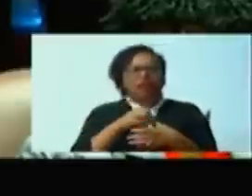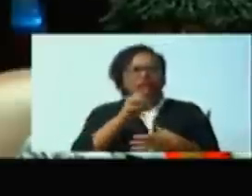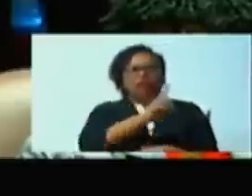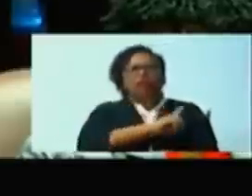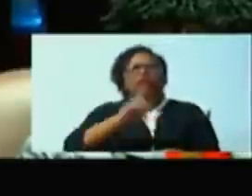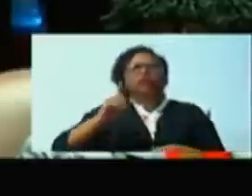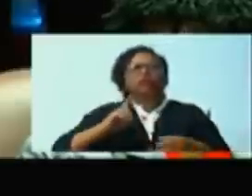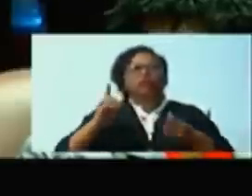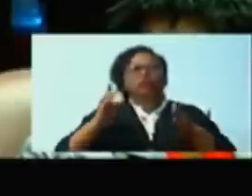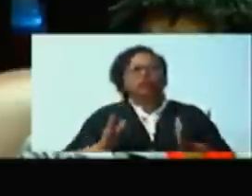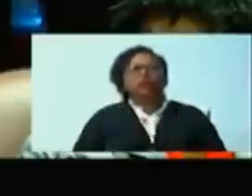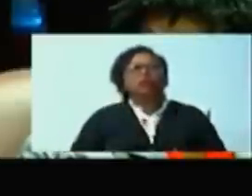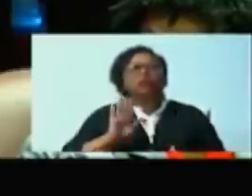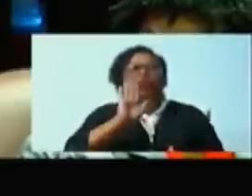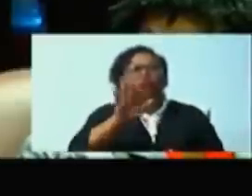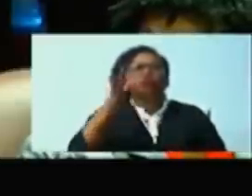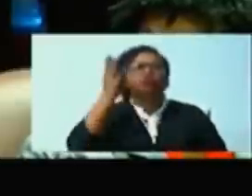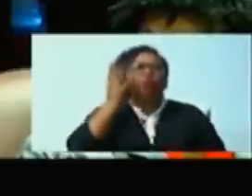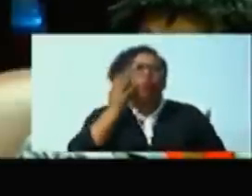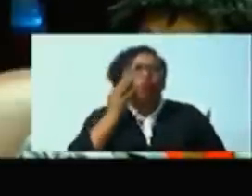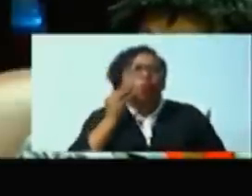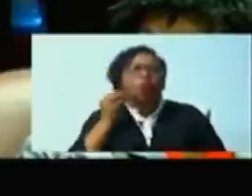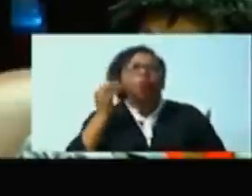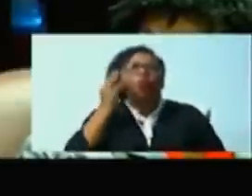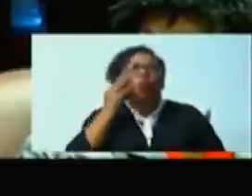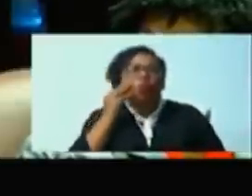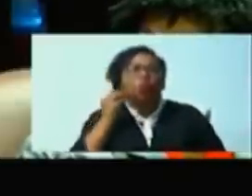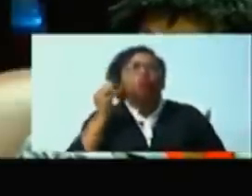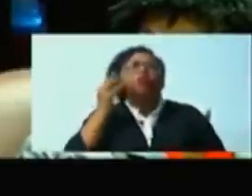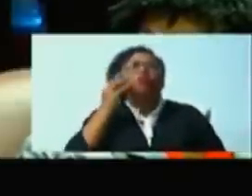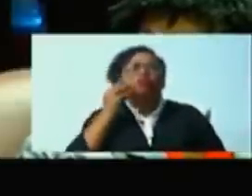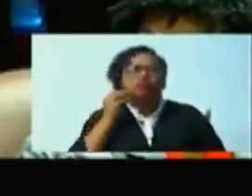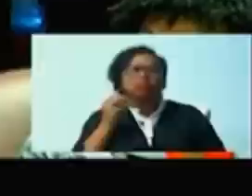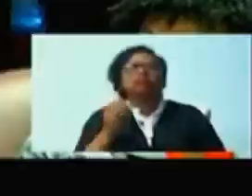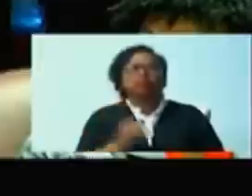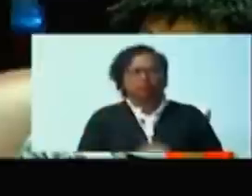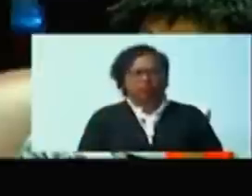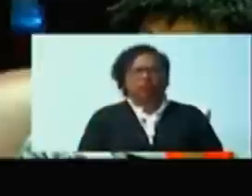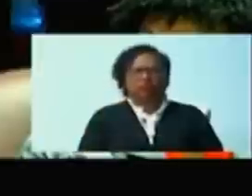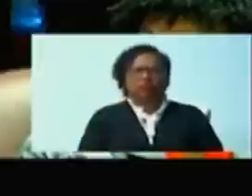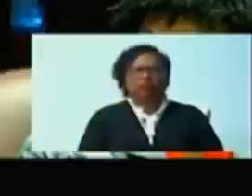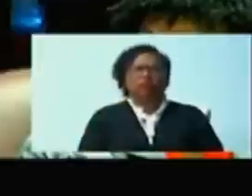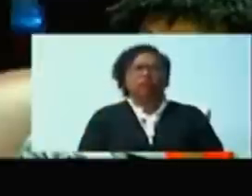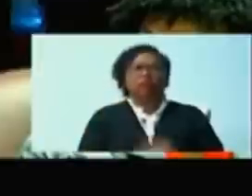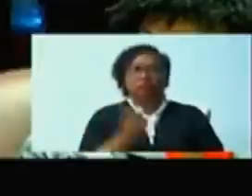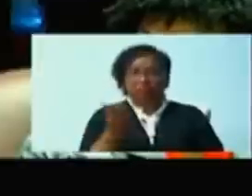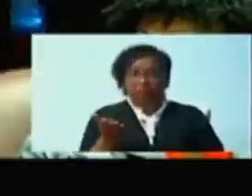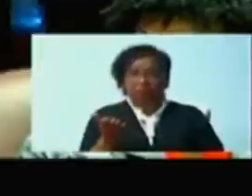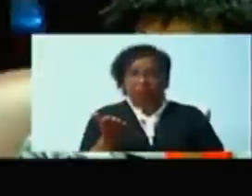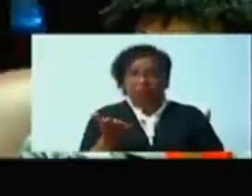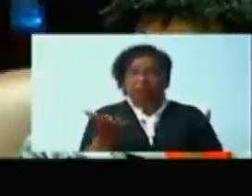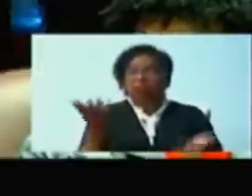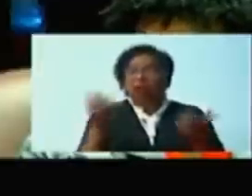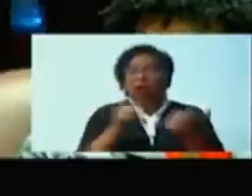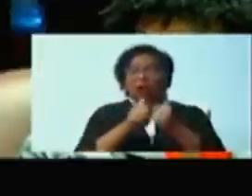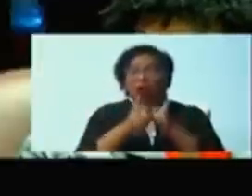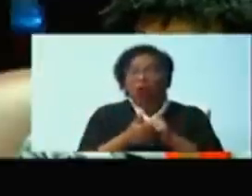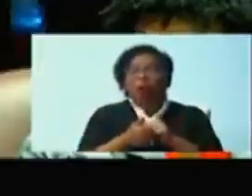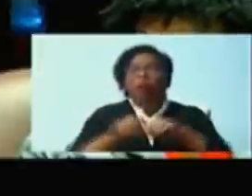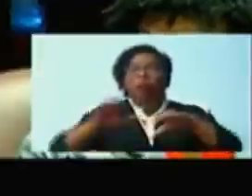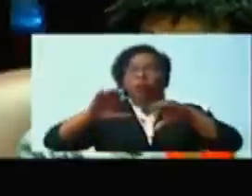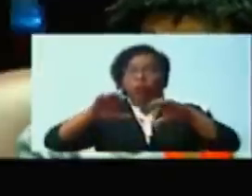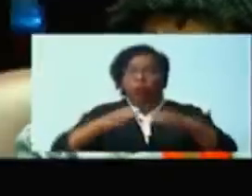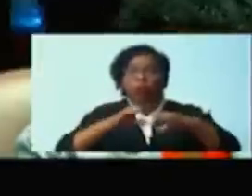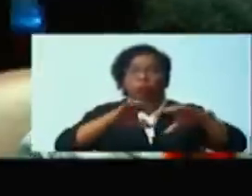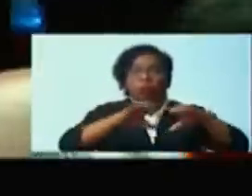de esta naturaleza que pueda estar integrada por diputados donde haya por lo menos un representante de cada bloque en esta cámara de